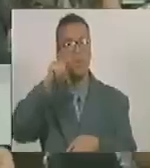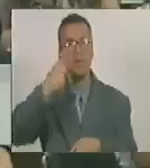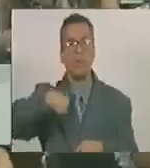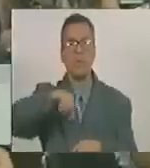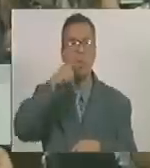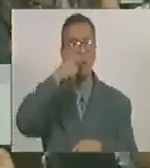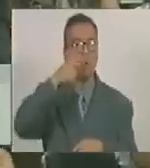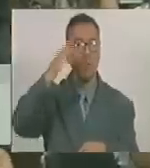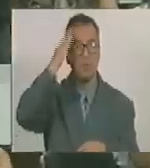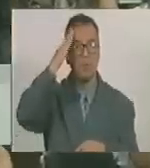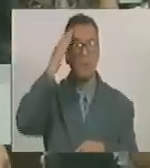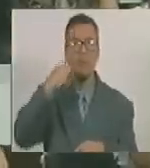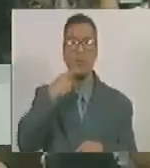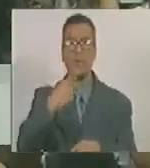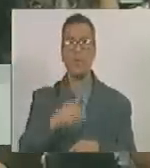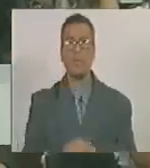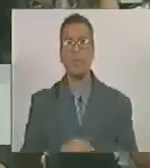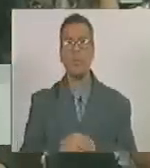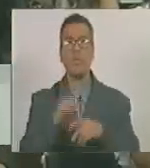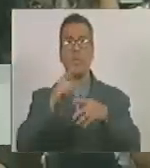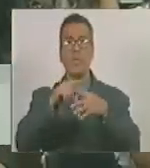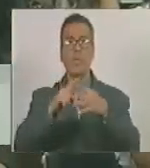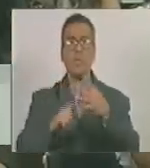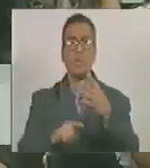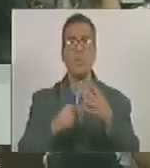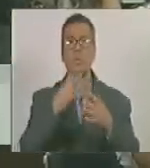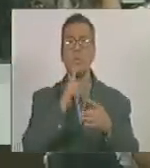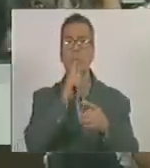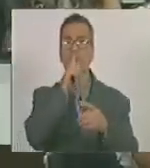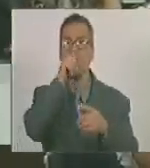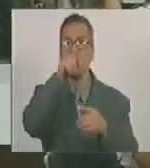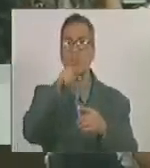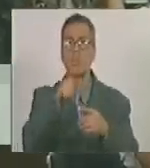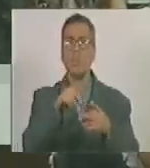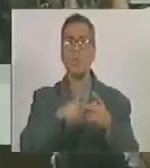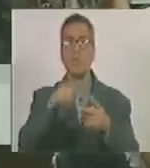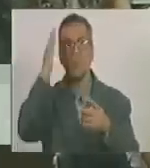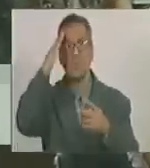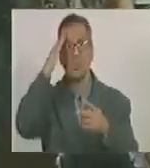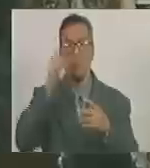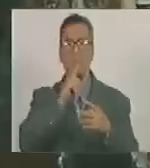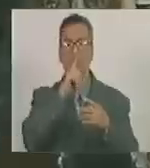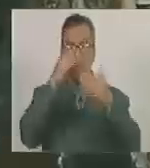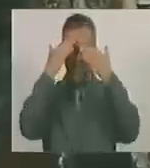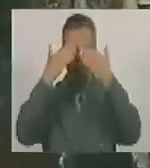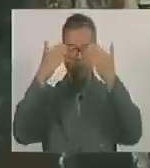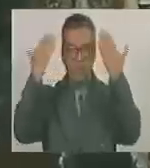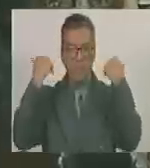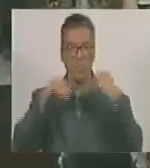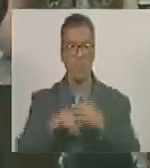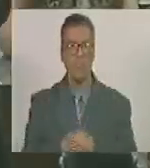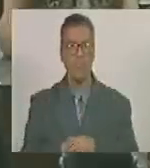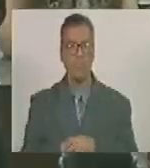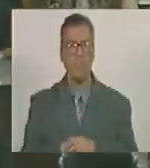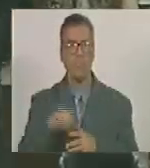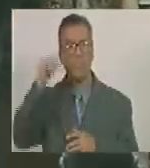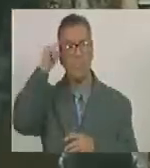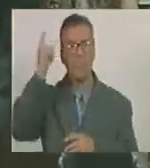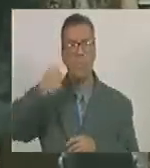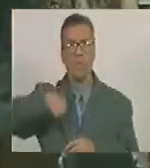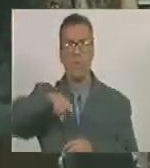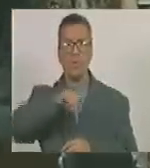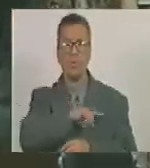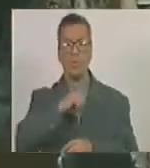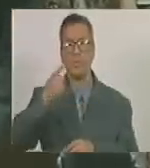pueblo sabiamente dice que hay cosas que por calladas, por sabidas se callan y por calladas se olvidan. Y hoy nosotros